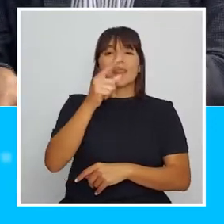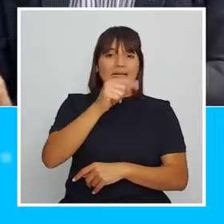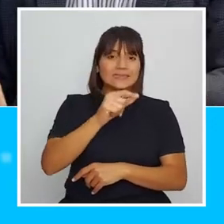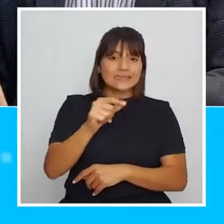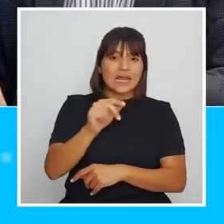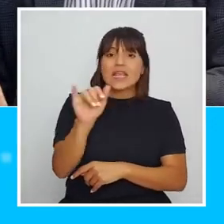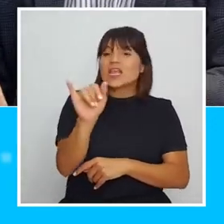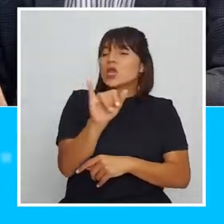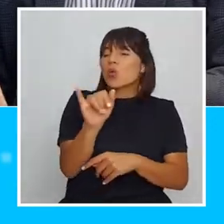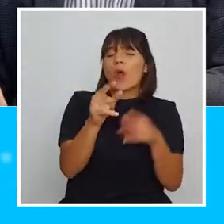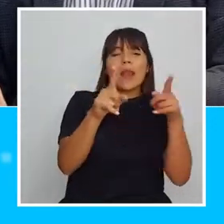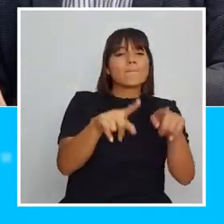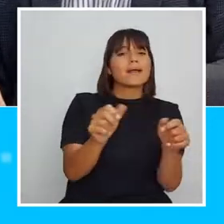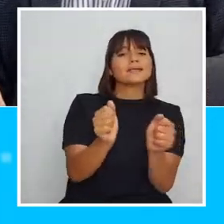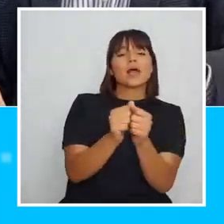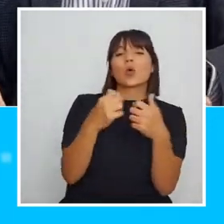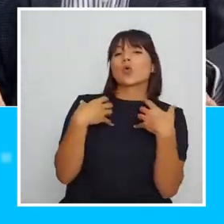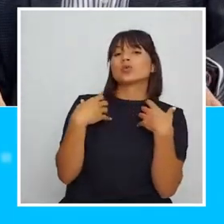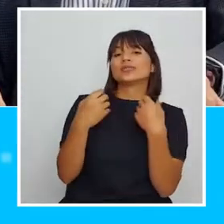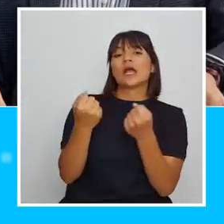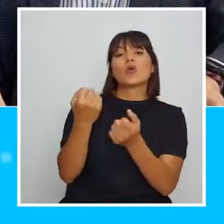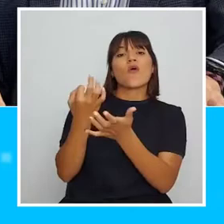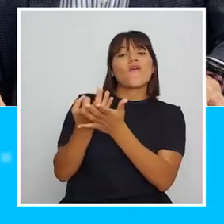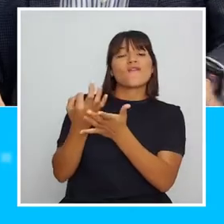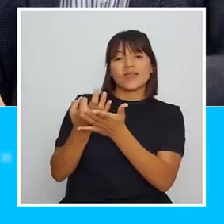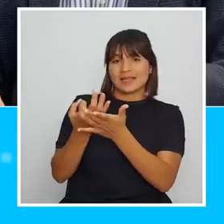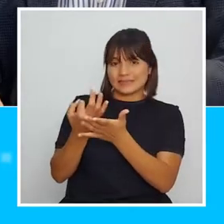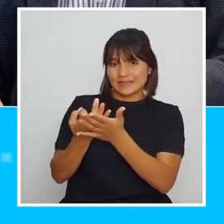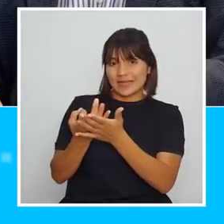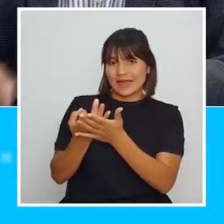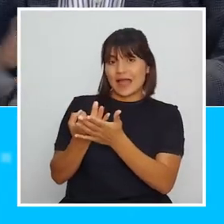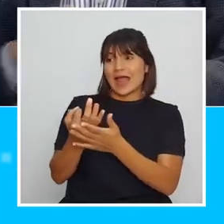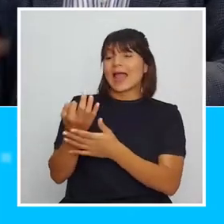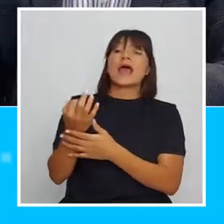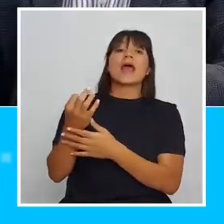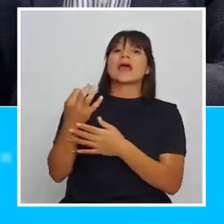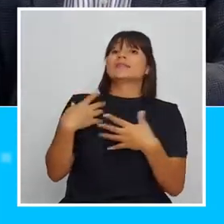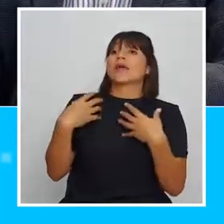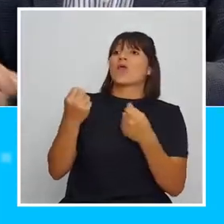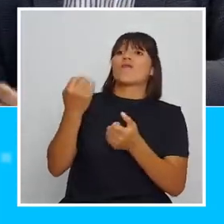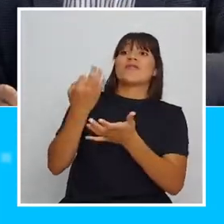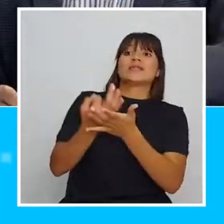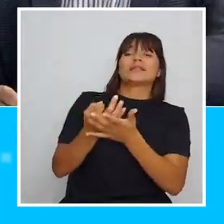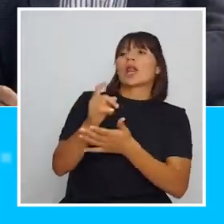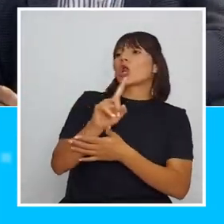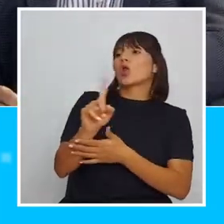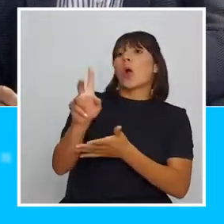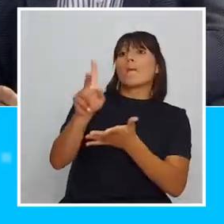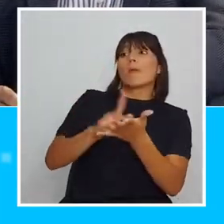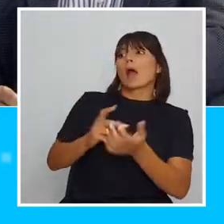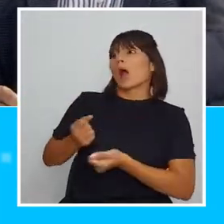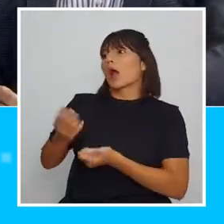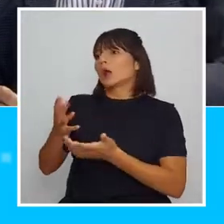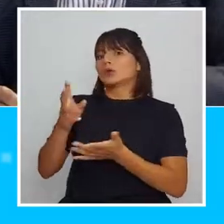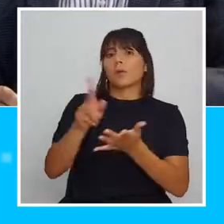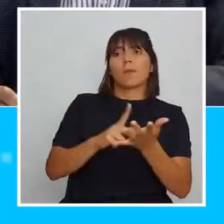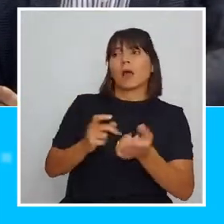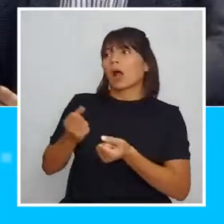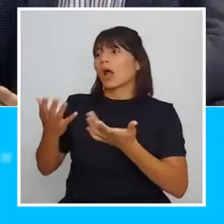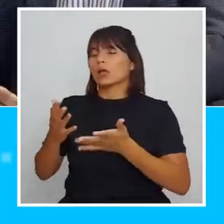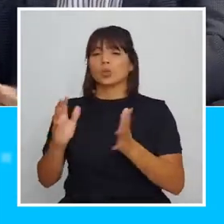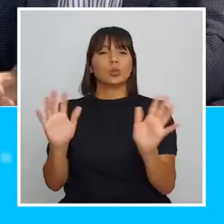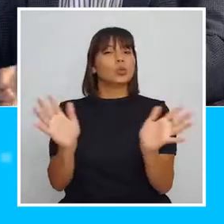salud financiera. Mi salud financiera no se limita solo a lo que entra de plata y lo fusilo, sino que tengo que pensar en términos